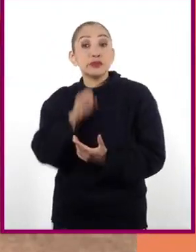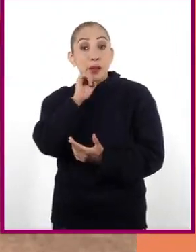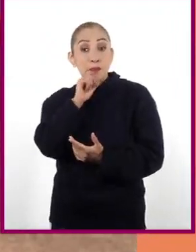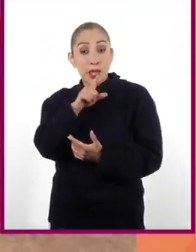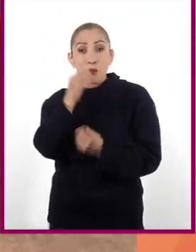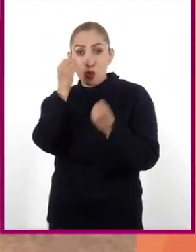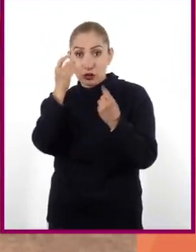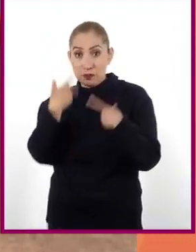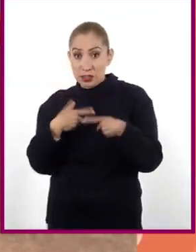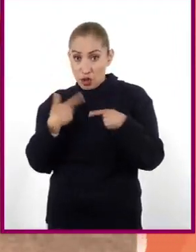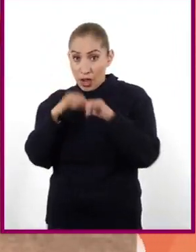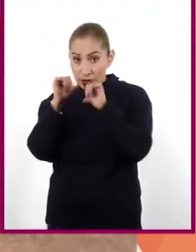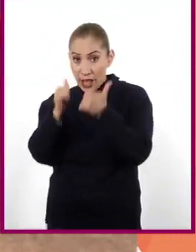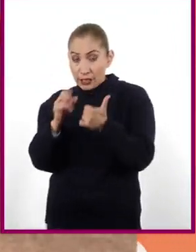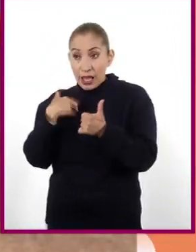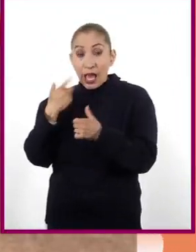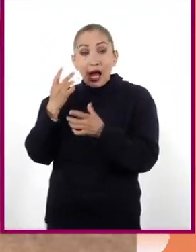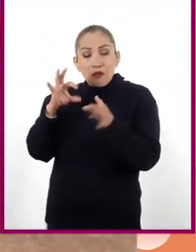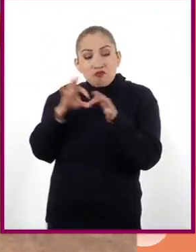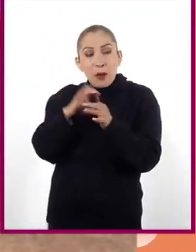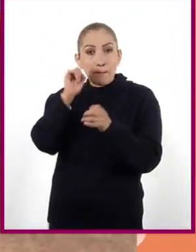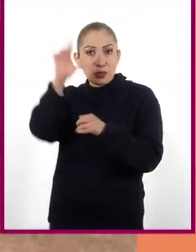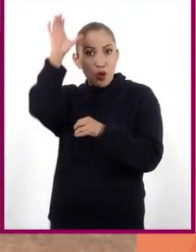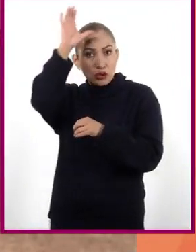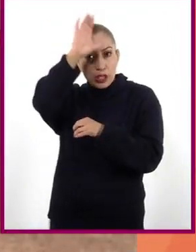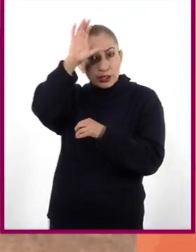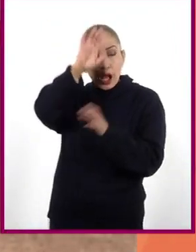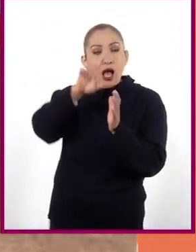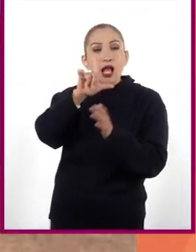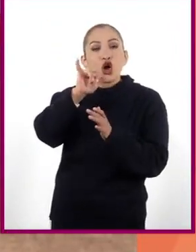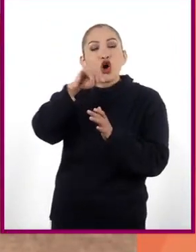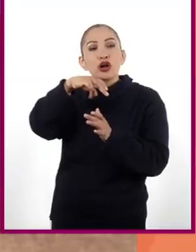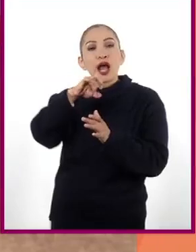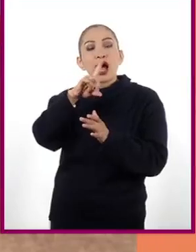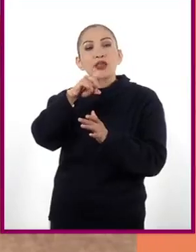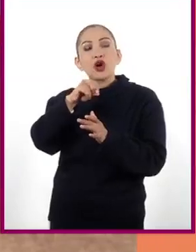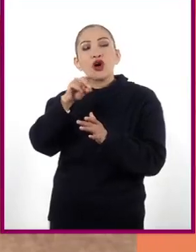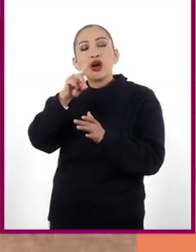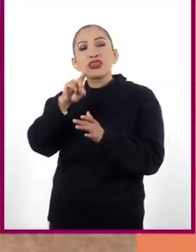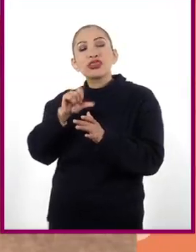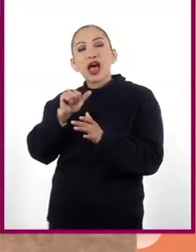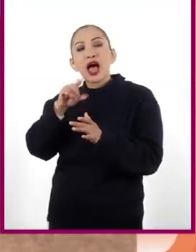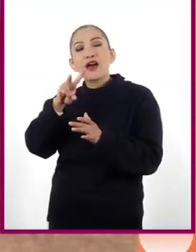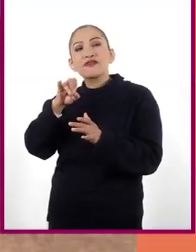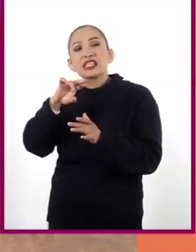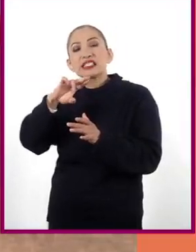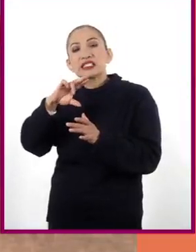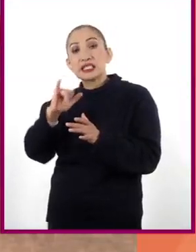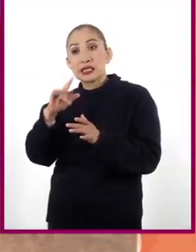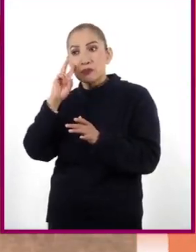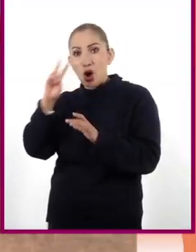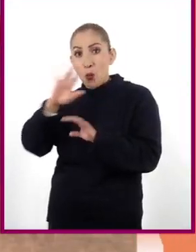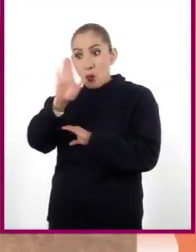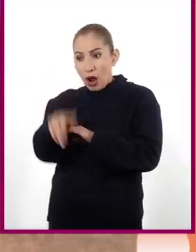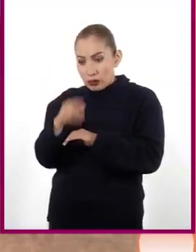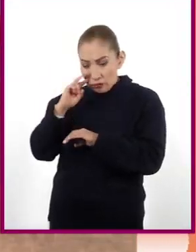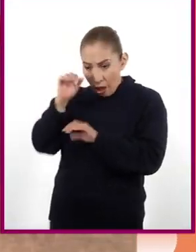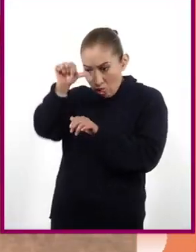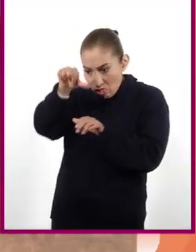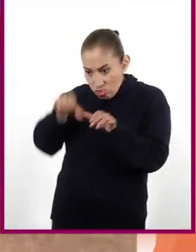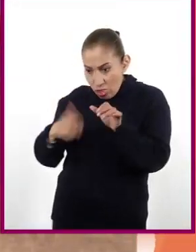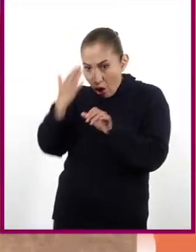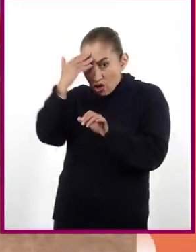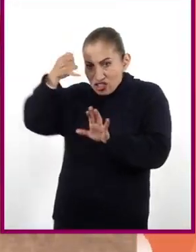Incluso, muchos artistas eran científicos a la vez, como Leonardo da Vinci, quien llegó a trabajar con cadáveres para